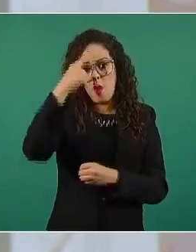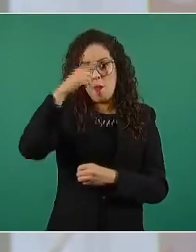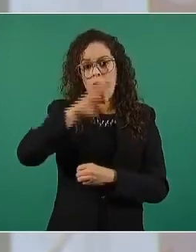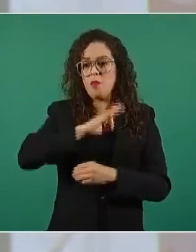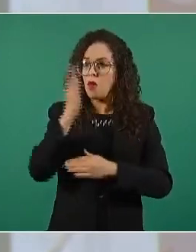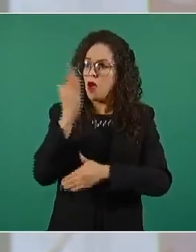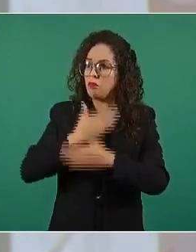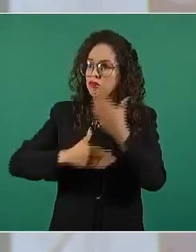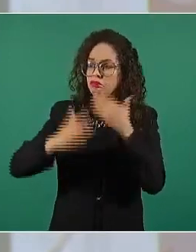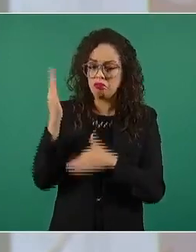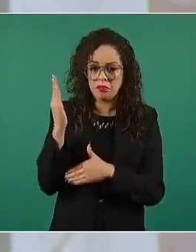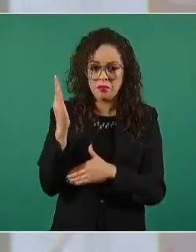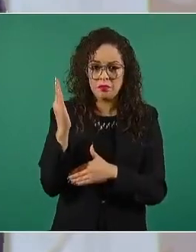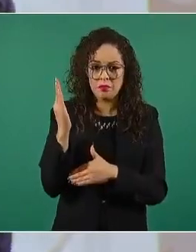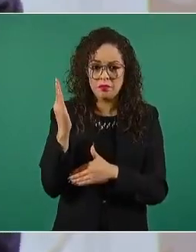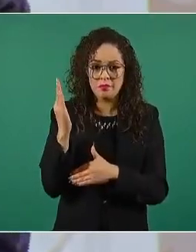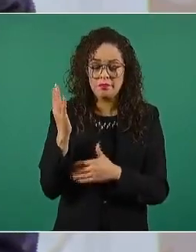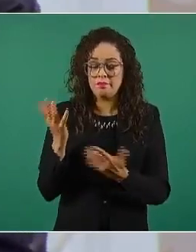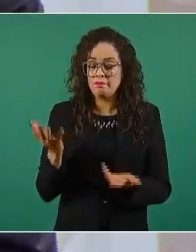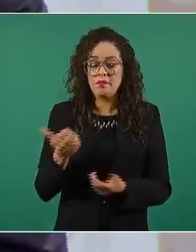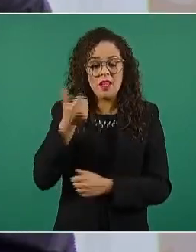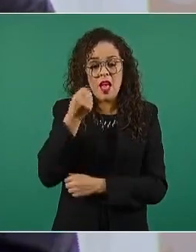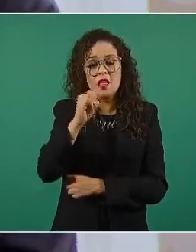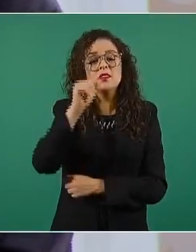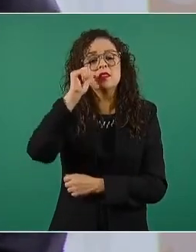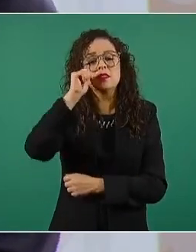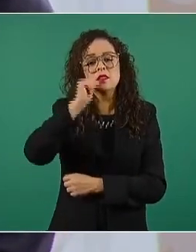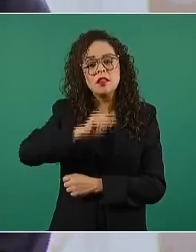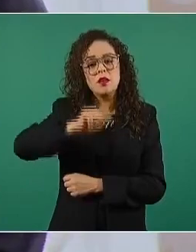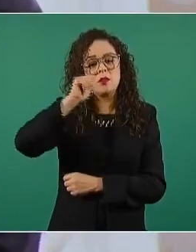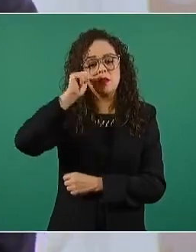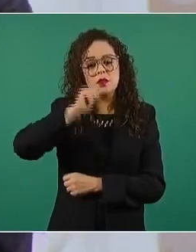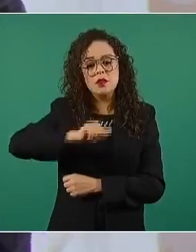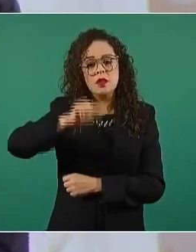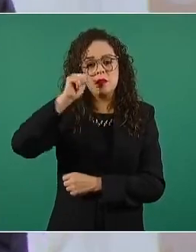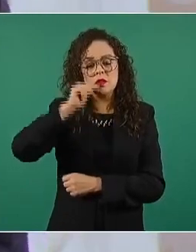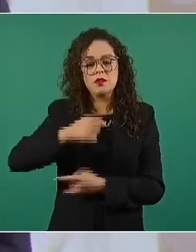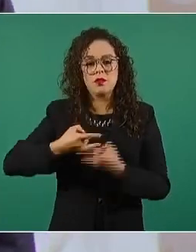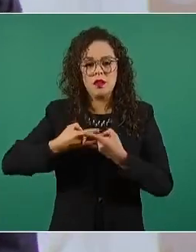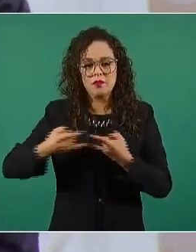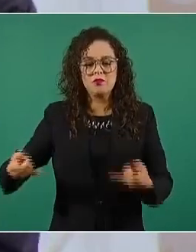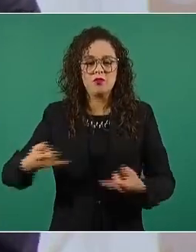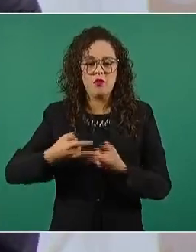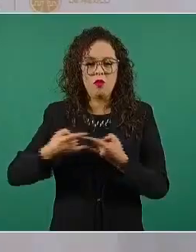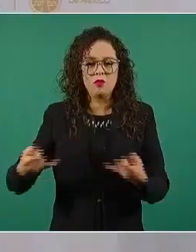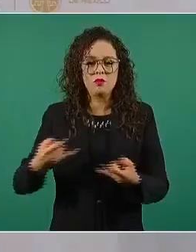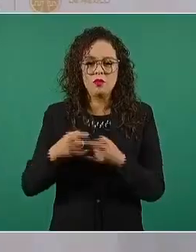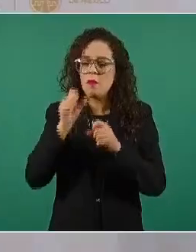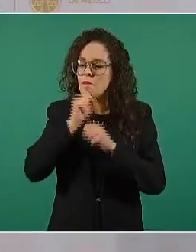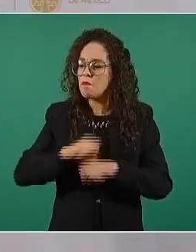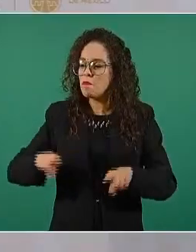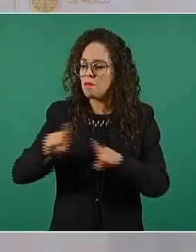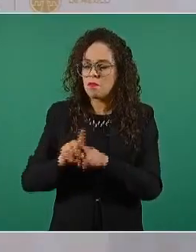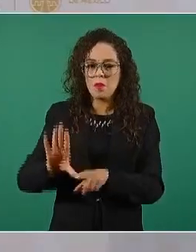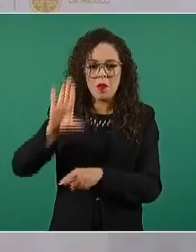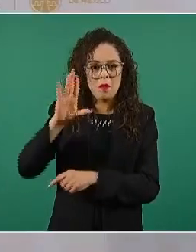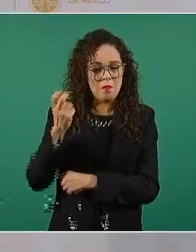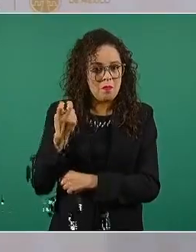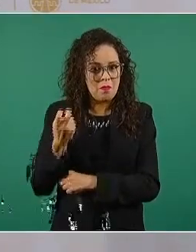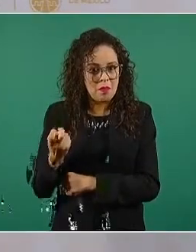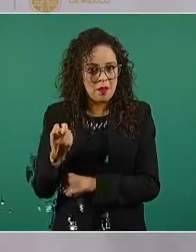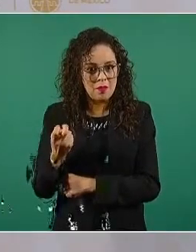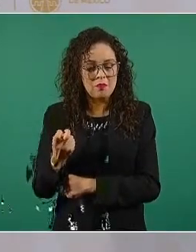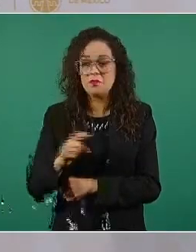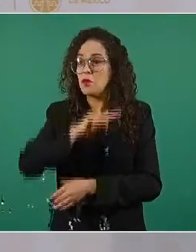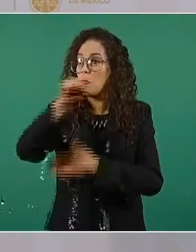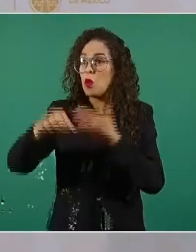como ha sucedido siempre en hechos históricos de esta naturaleza en cualquier